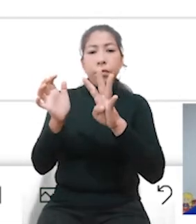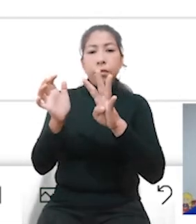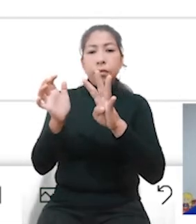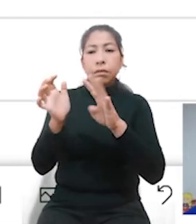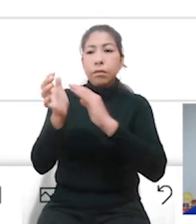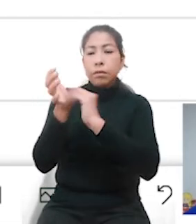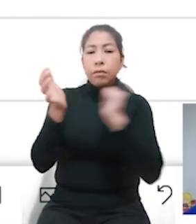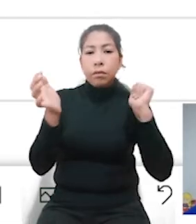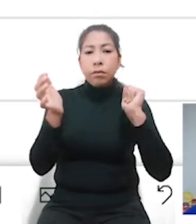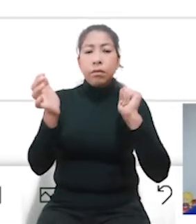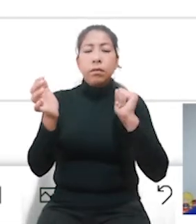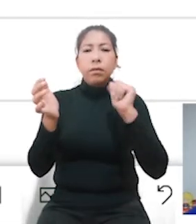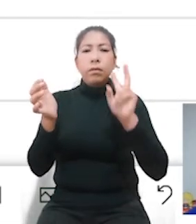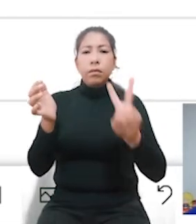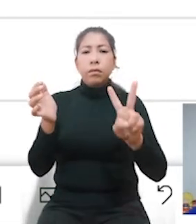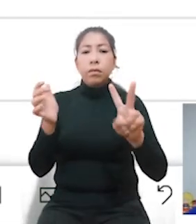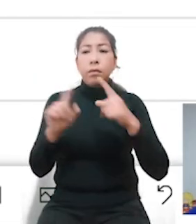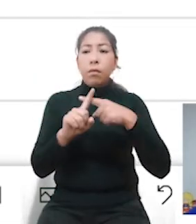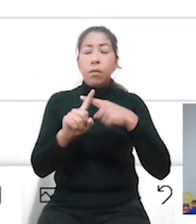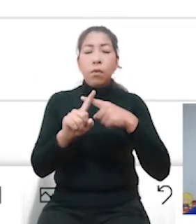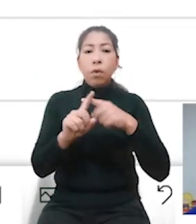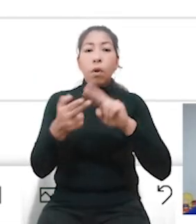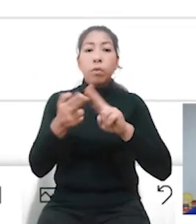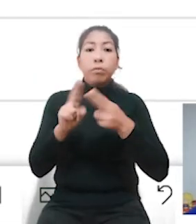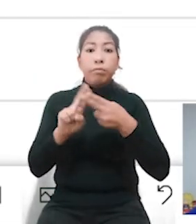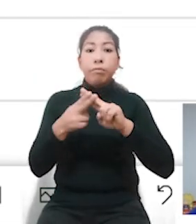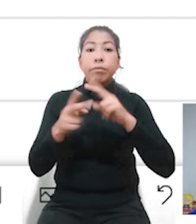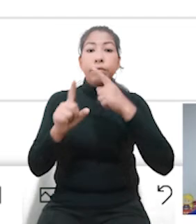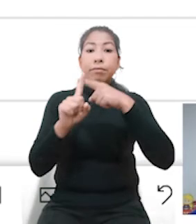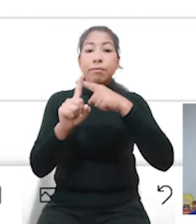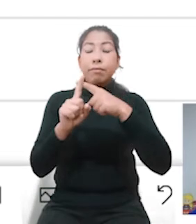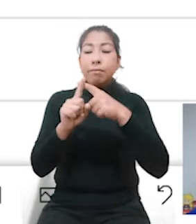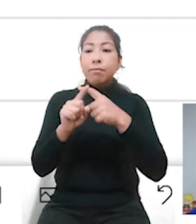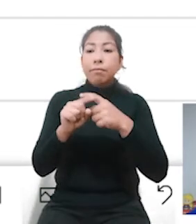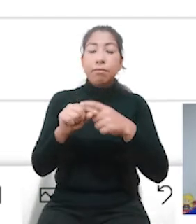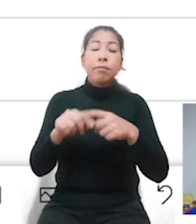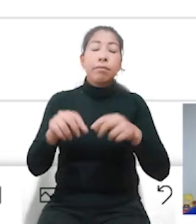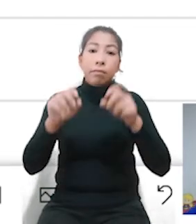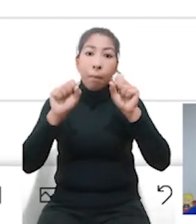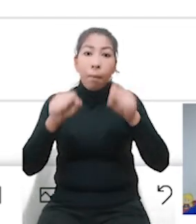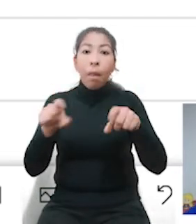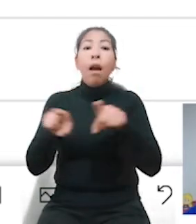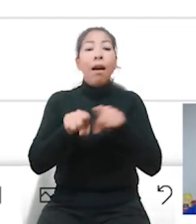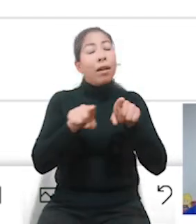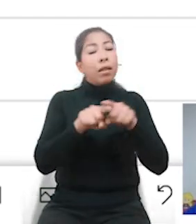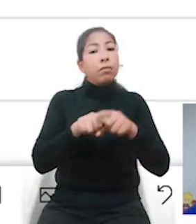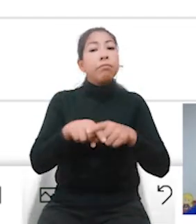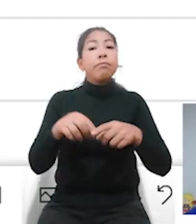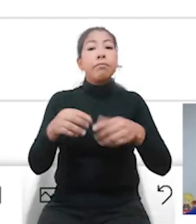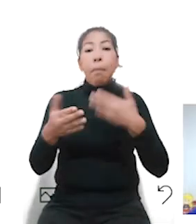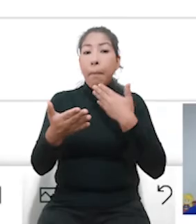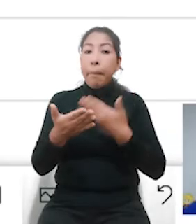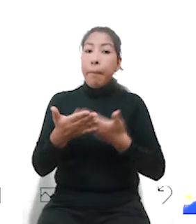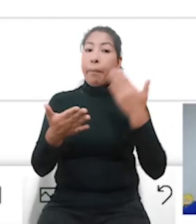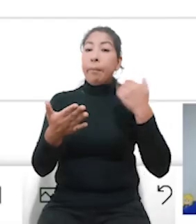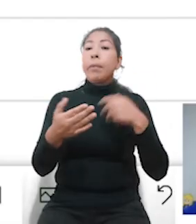4 nos da como resultado más 2, un número positivo. Es decir que el segundo valor también